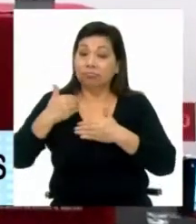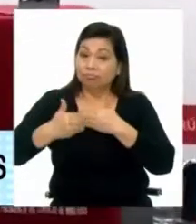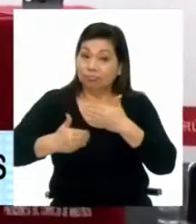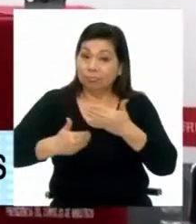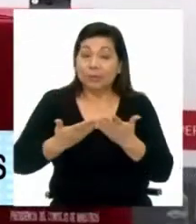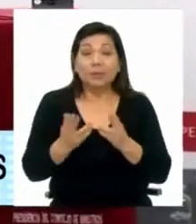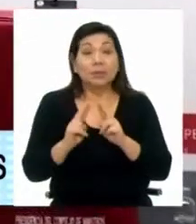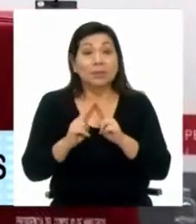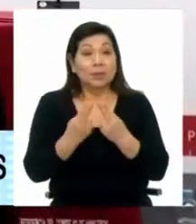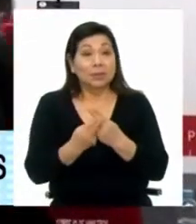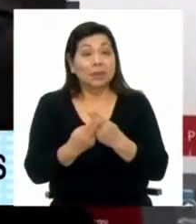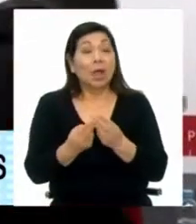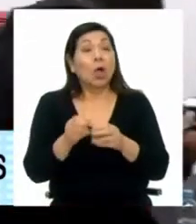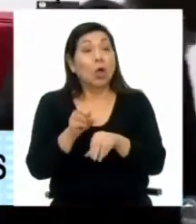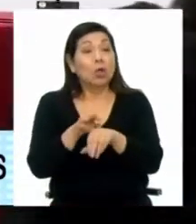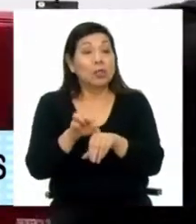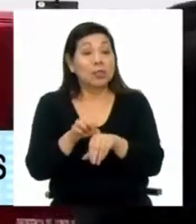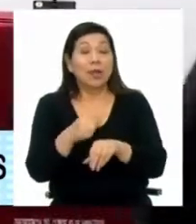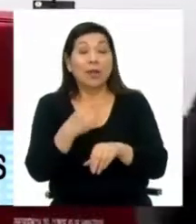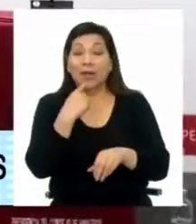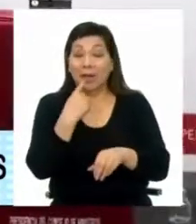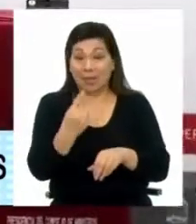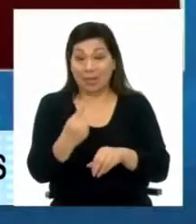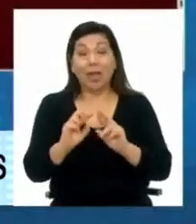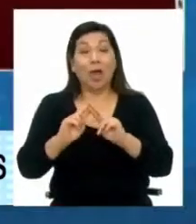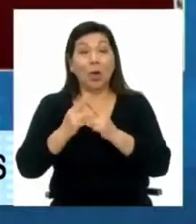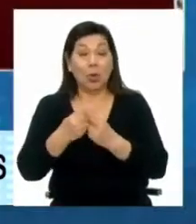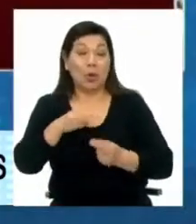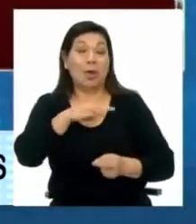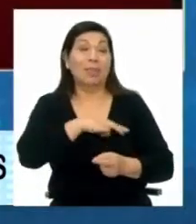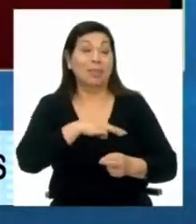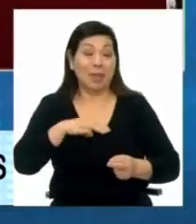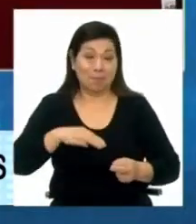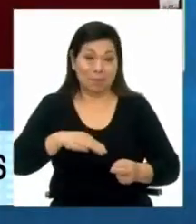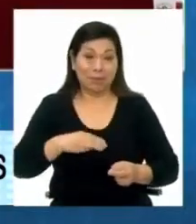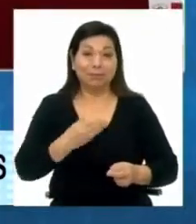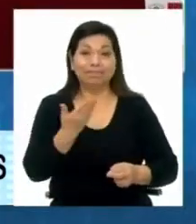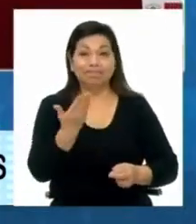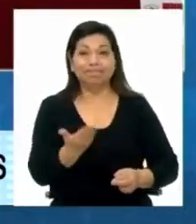continúa esta sesión de Consejo tal como le ha indicado la jefa de gabinete. Adelante con ustedes en estudios.